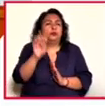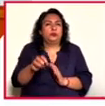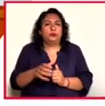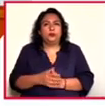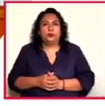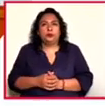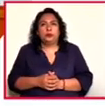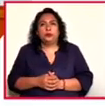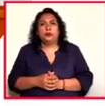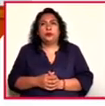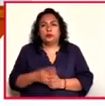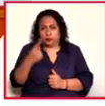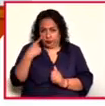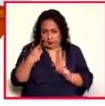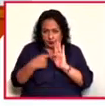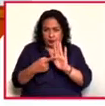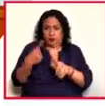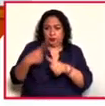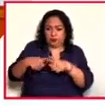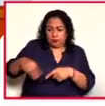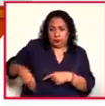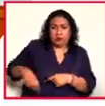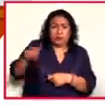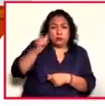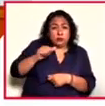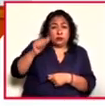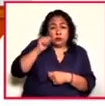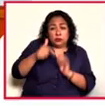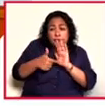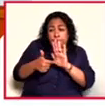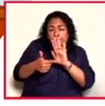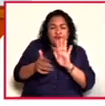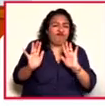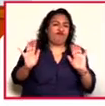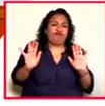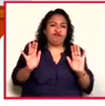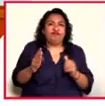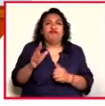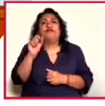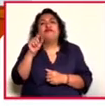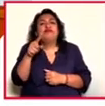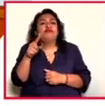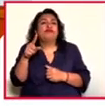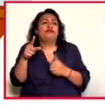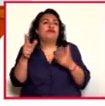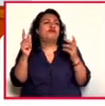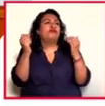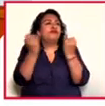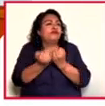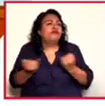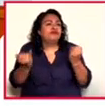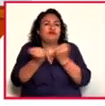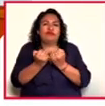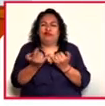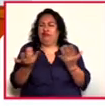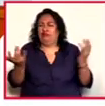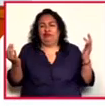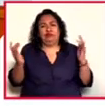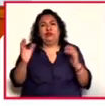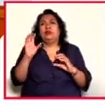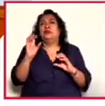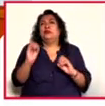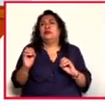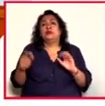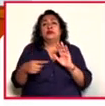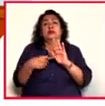mostrar a los culpables de siempre, acusados por las mismas cosas de siempre, y poniendo a la